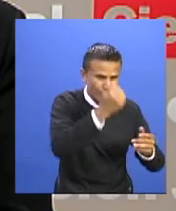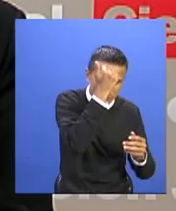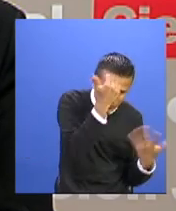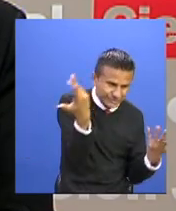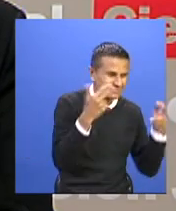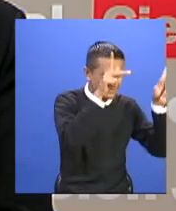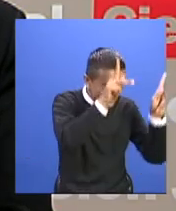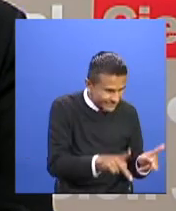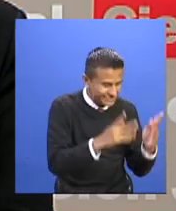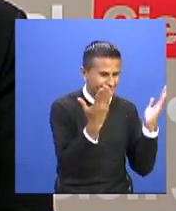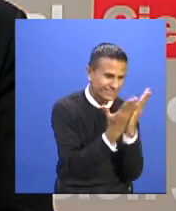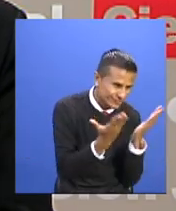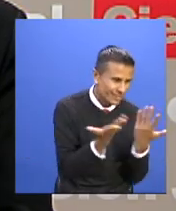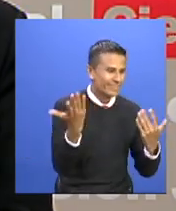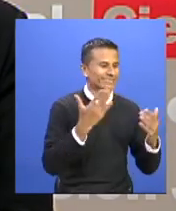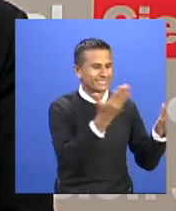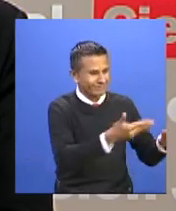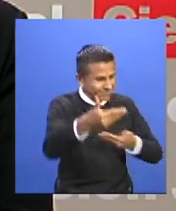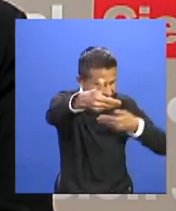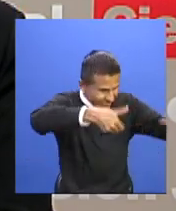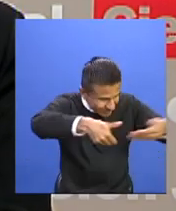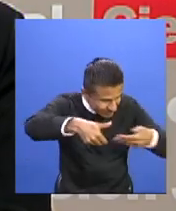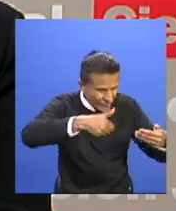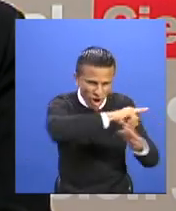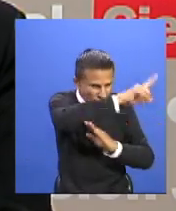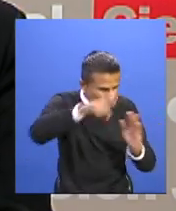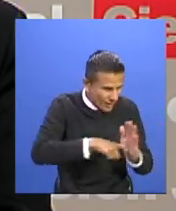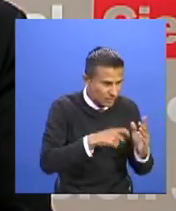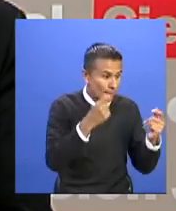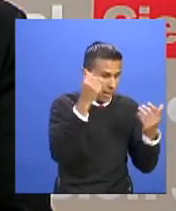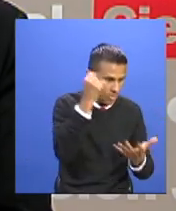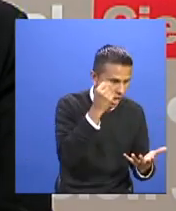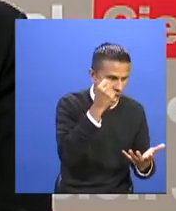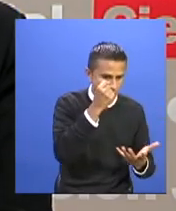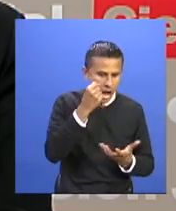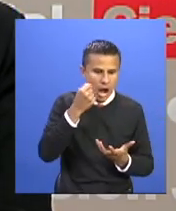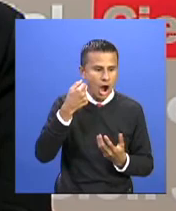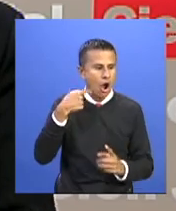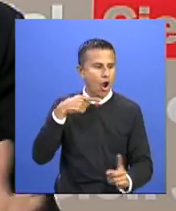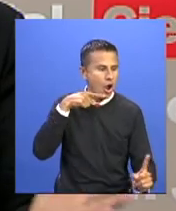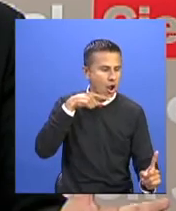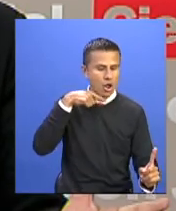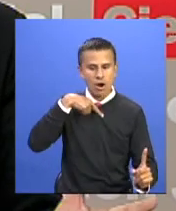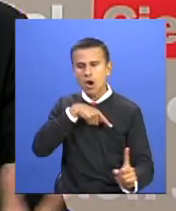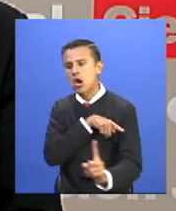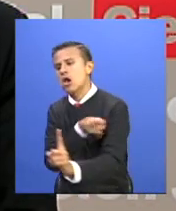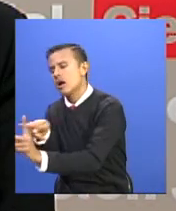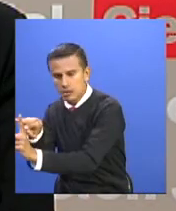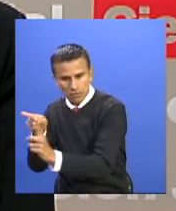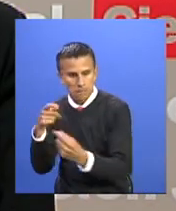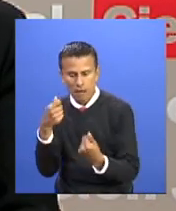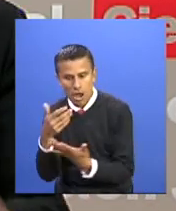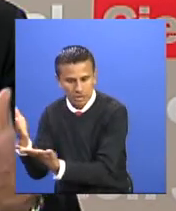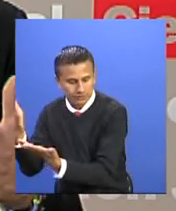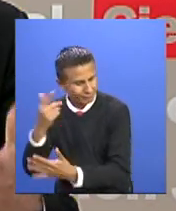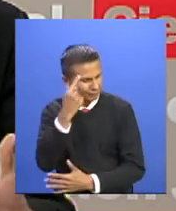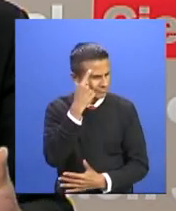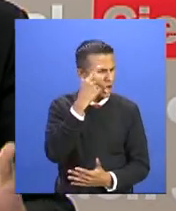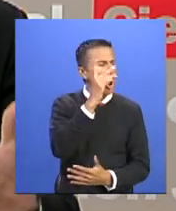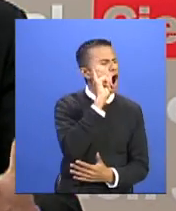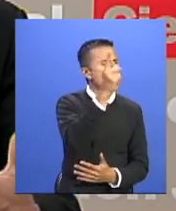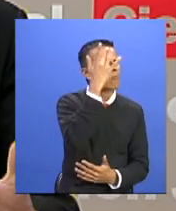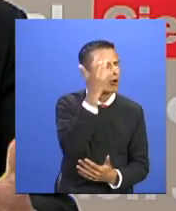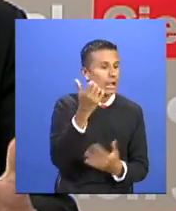estudiantes, empleados, acreedores, proveedores. Y hoy mire el problema en que está. Está intervenida porque la